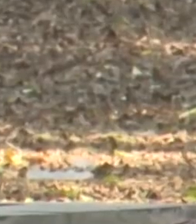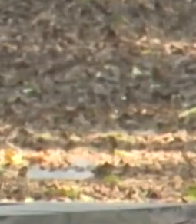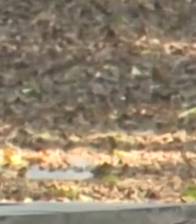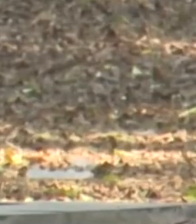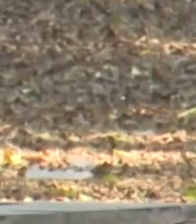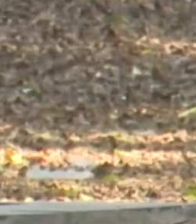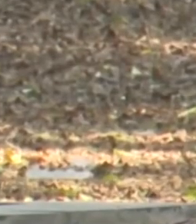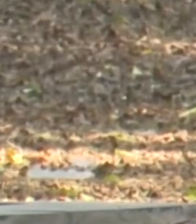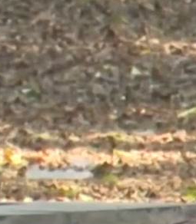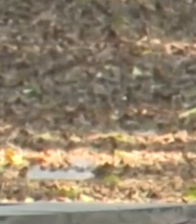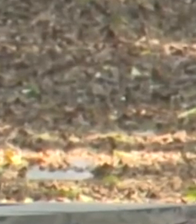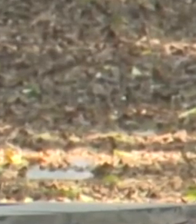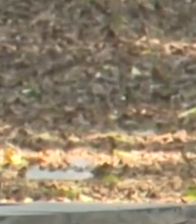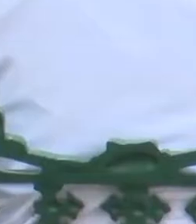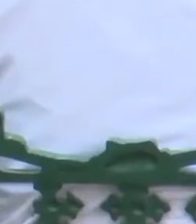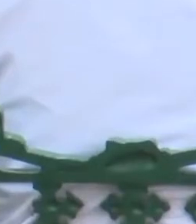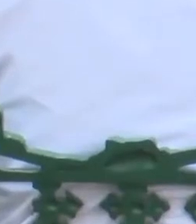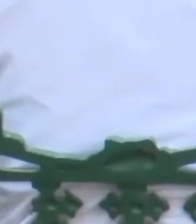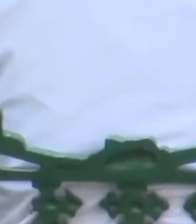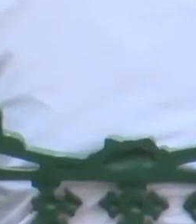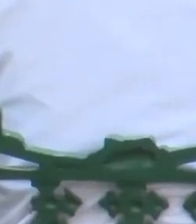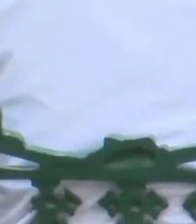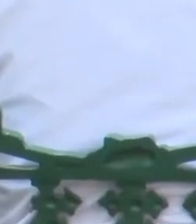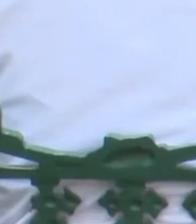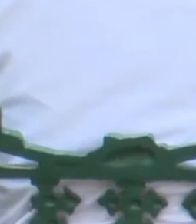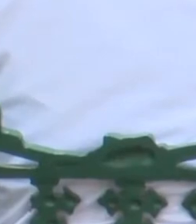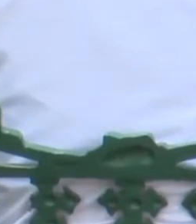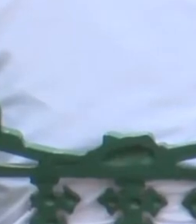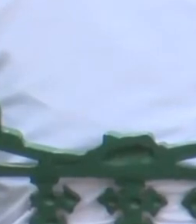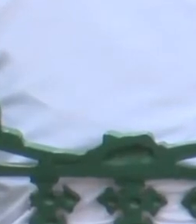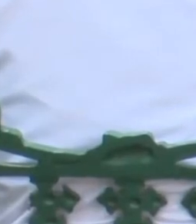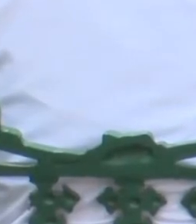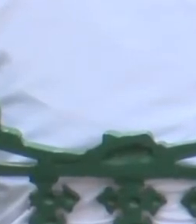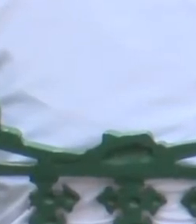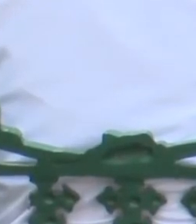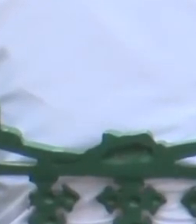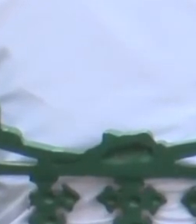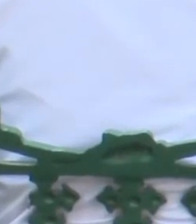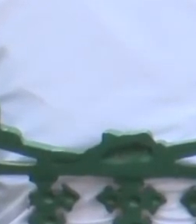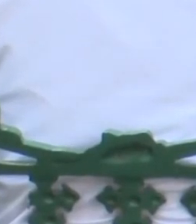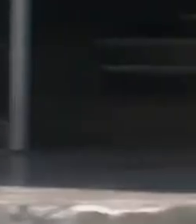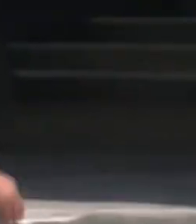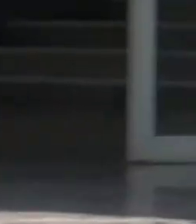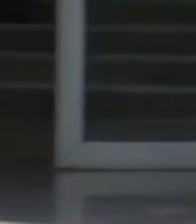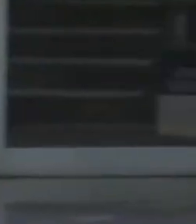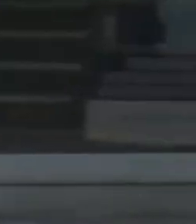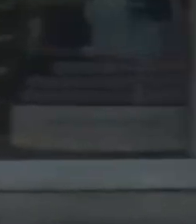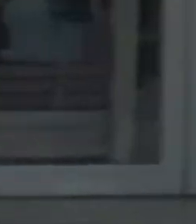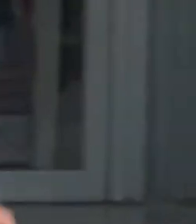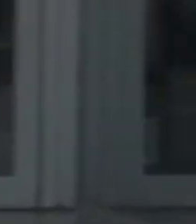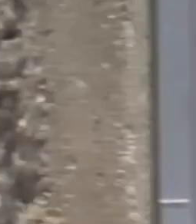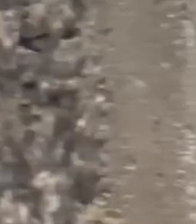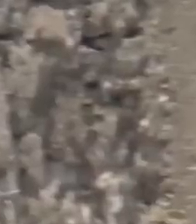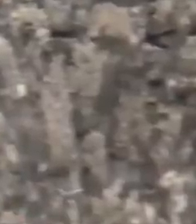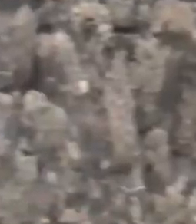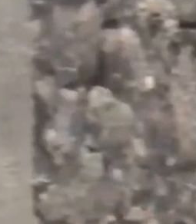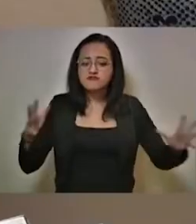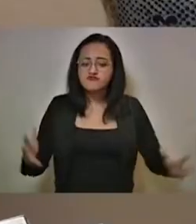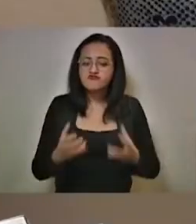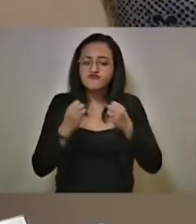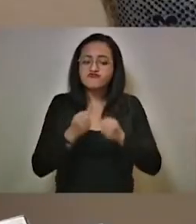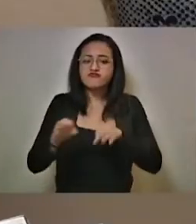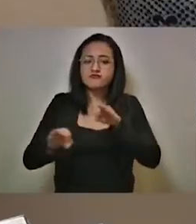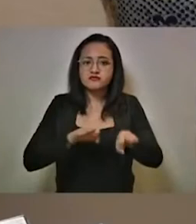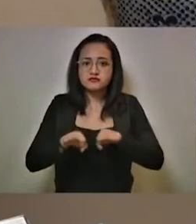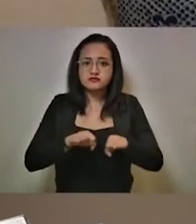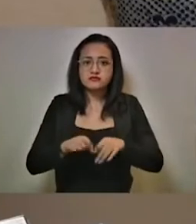además de que son 492 personas hospitalizadas, de las cuales 112 se encuentran en estado crítico. La titular de Economía del